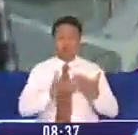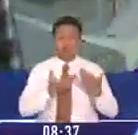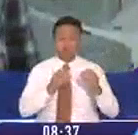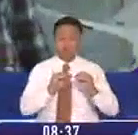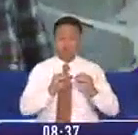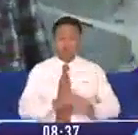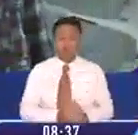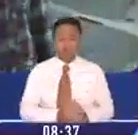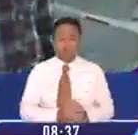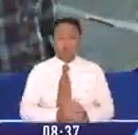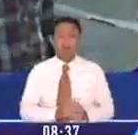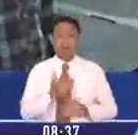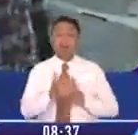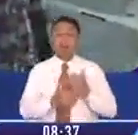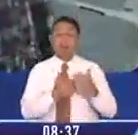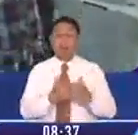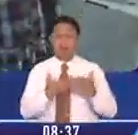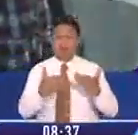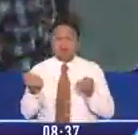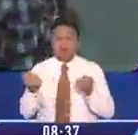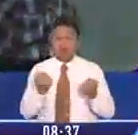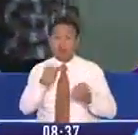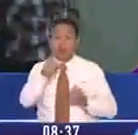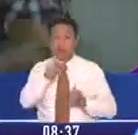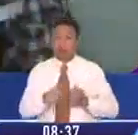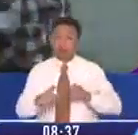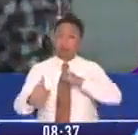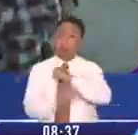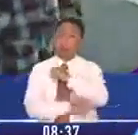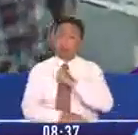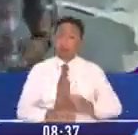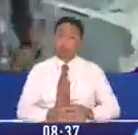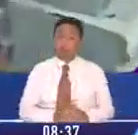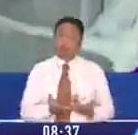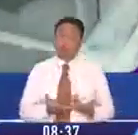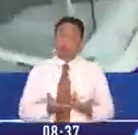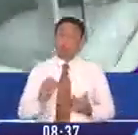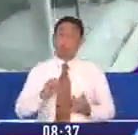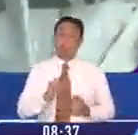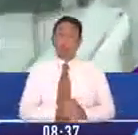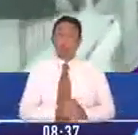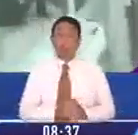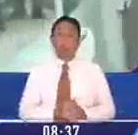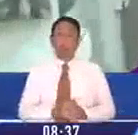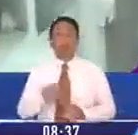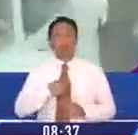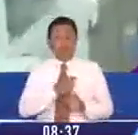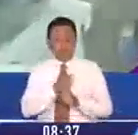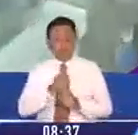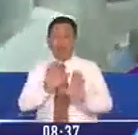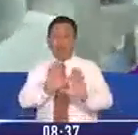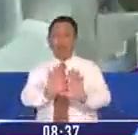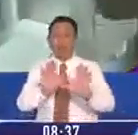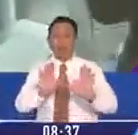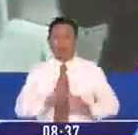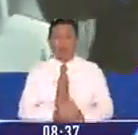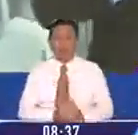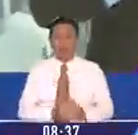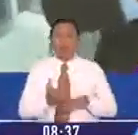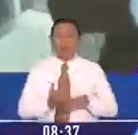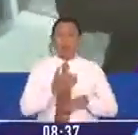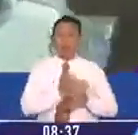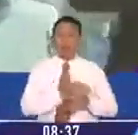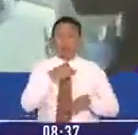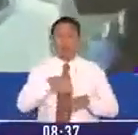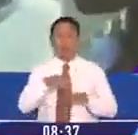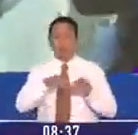tendremos que controlar y aplicar sanciones que dicen la ordenanza. Entonces, sí invitamos, no somos persecutores, sino simplemente somos